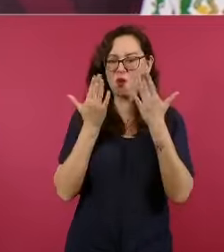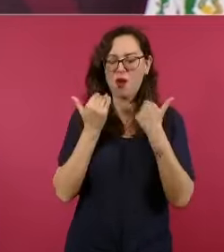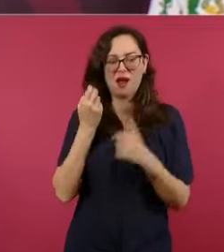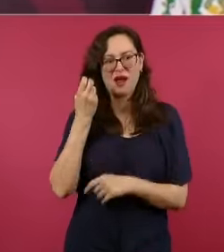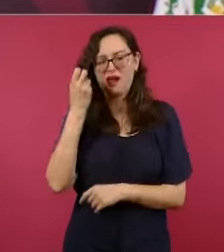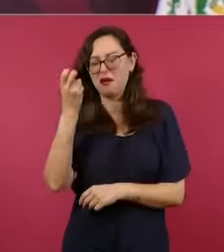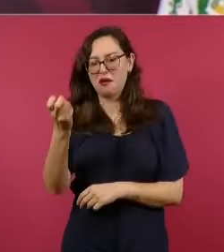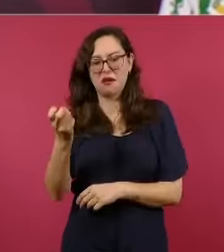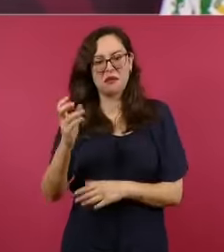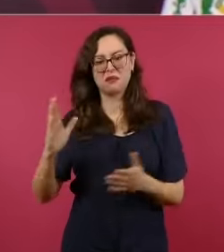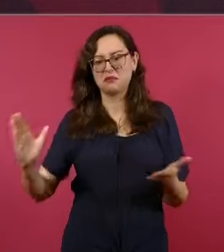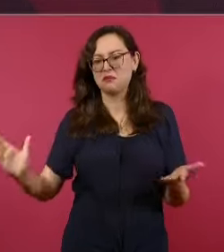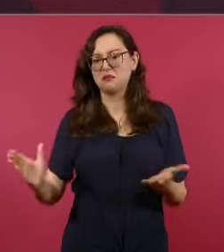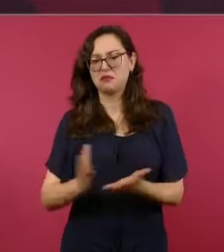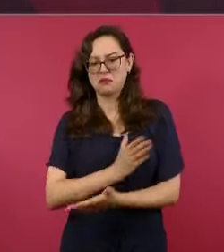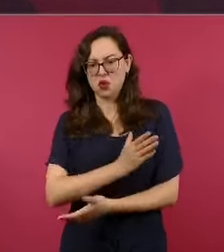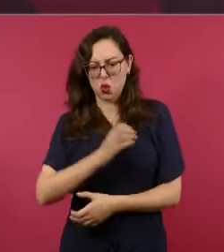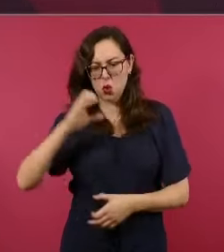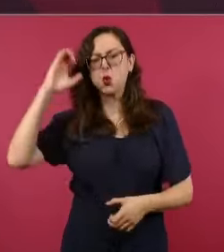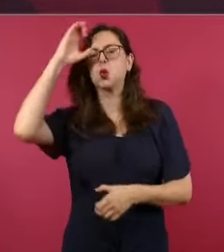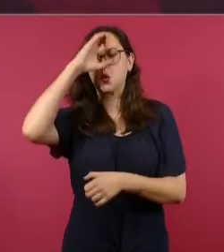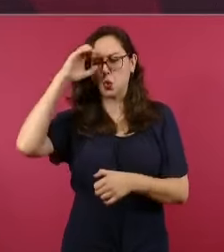razas hay